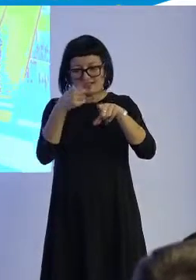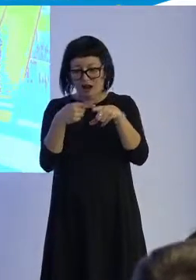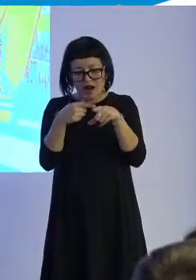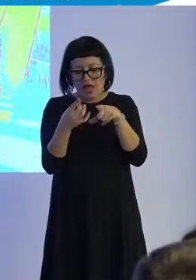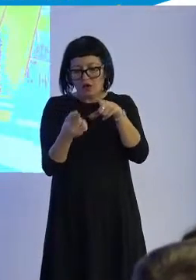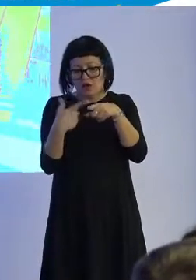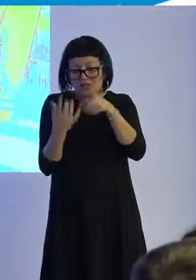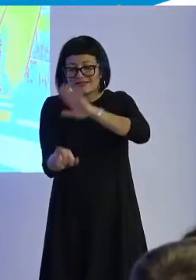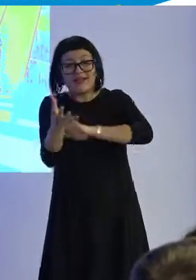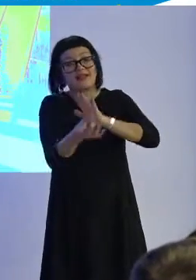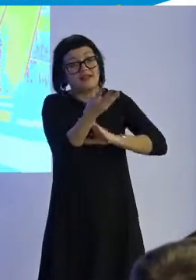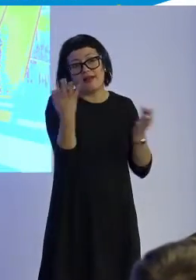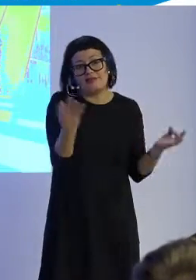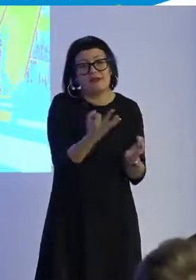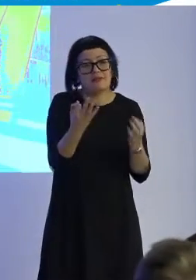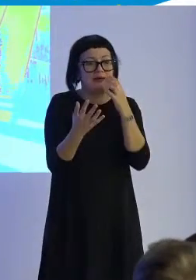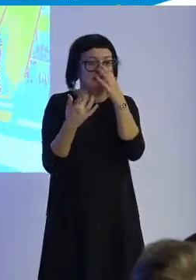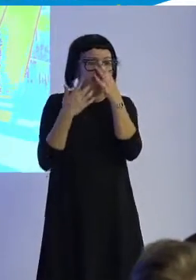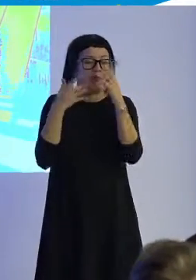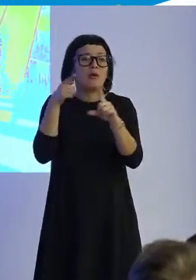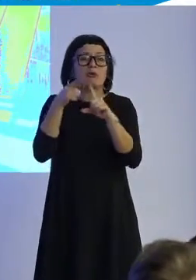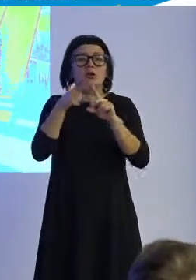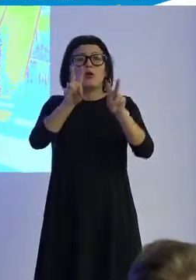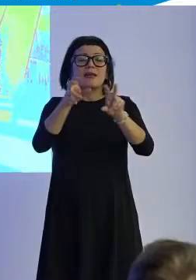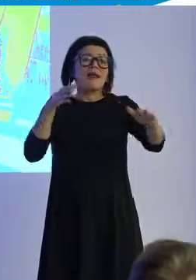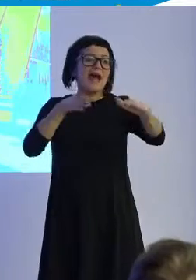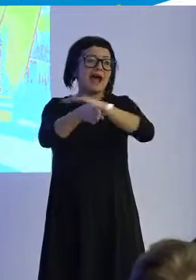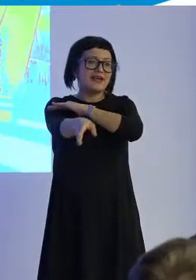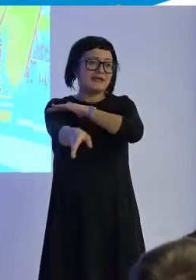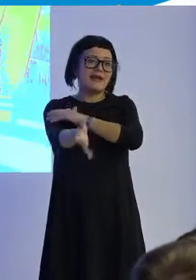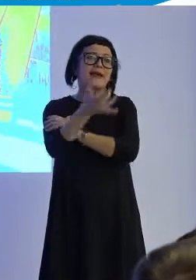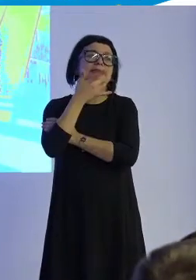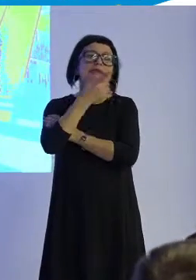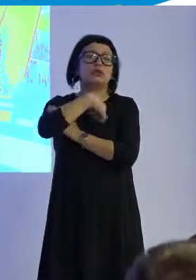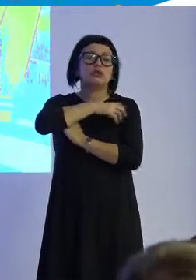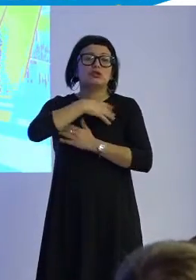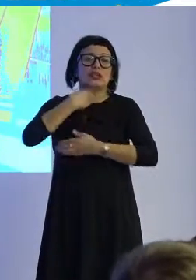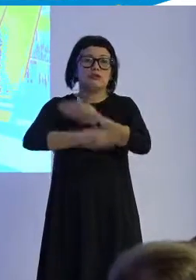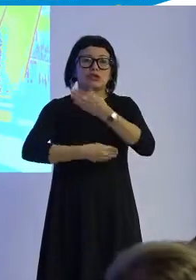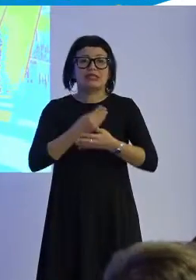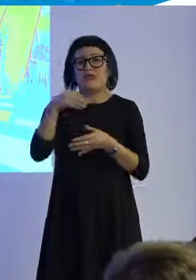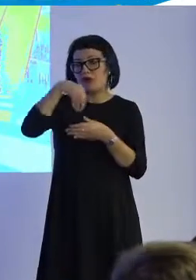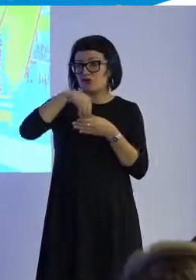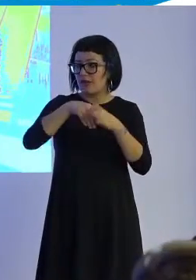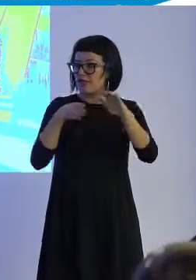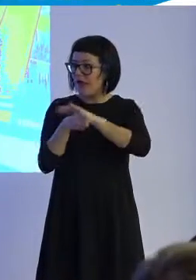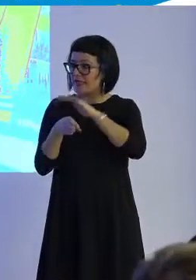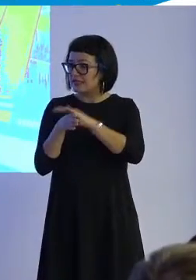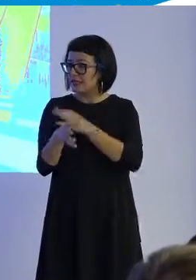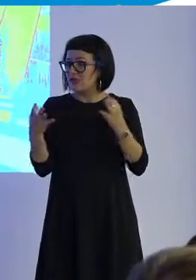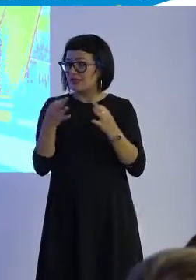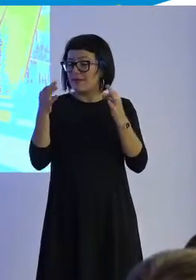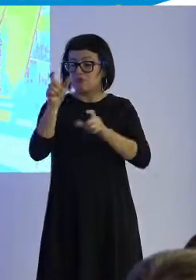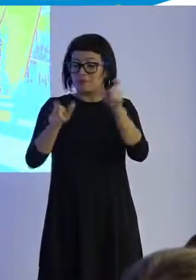cosas. Entonces, sobre todo el tema de accesibilidad, si queremos que se hagan contenidos accesibles, tenemos que convencer a